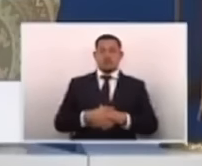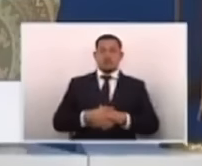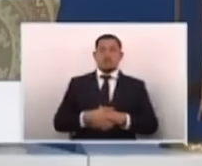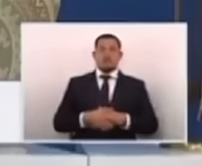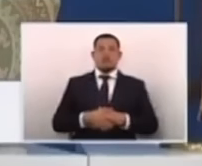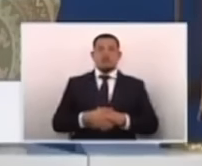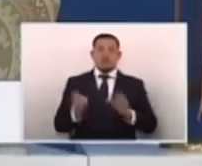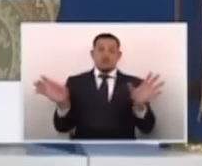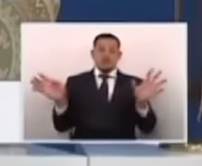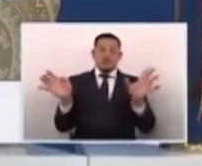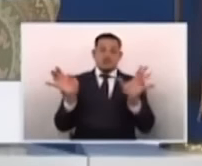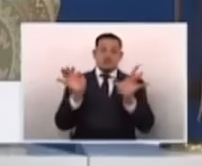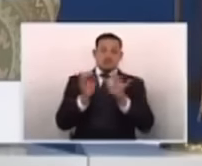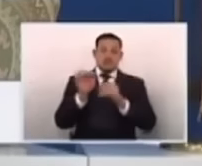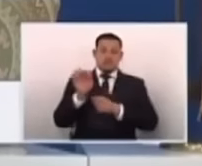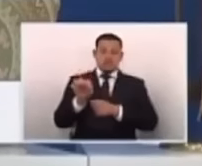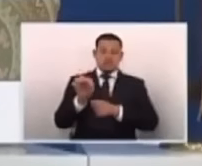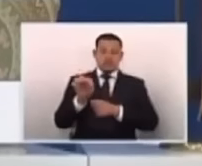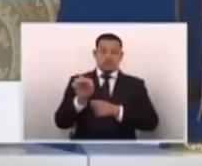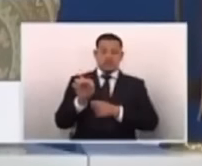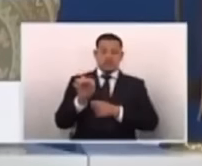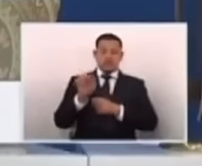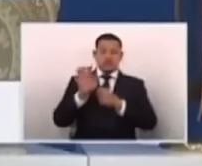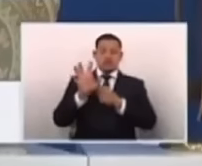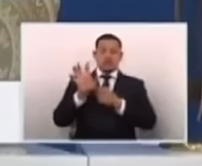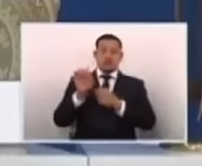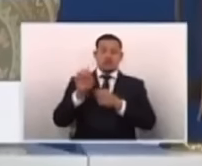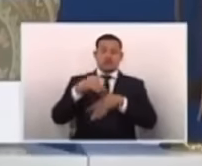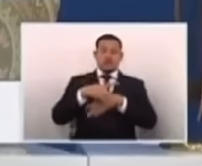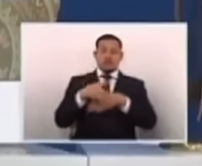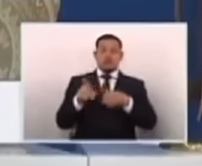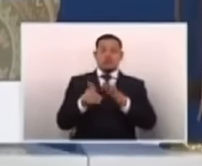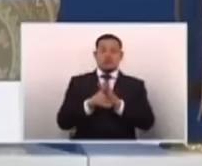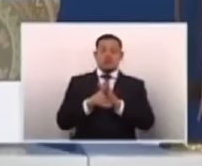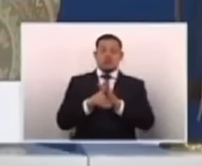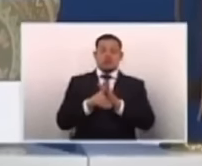Entonces se reúnen estos 60 diputados